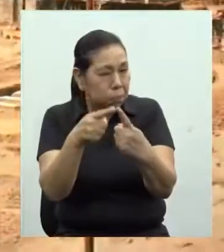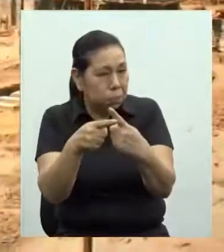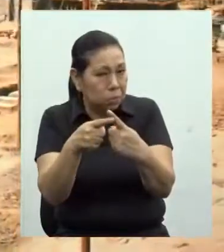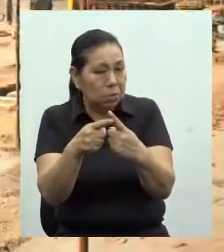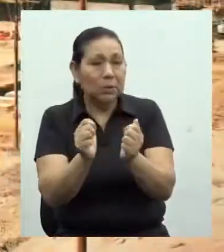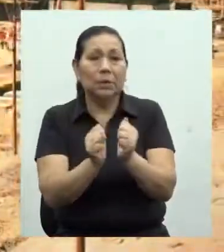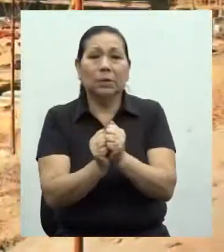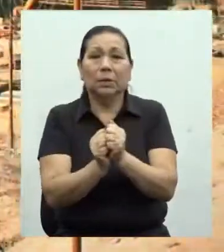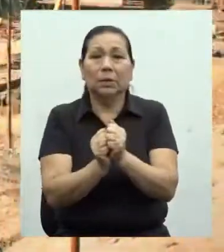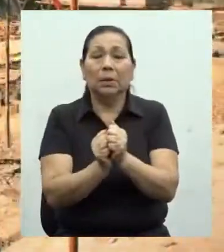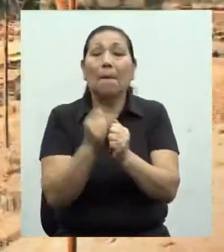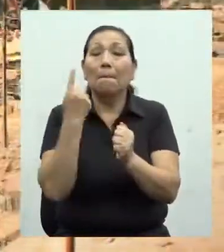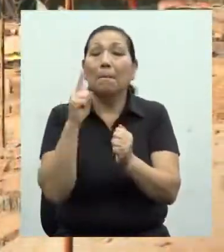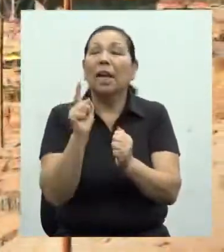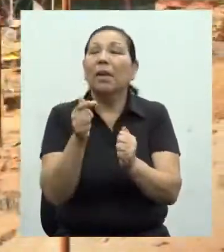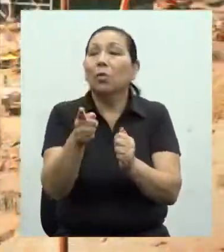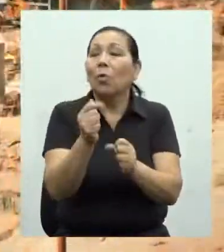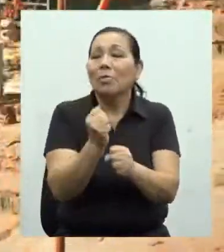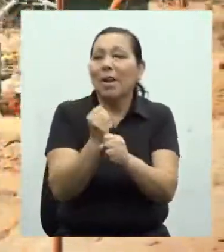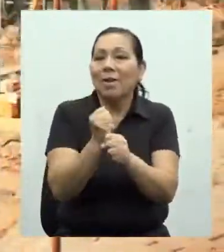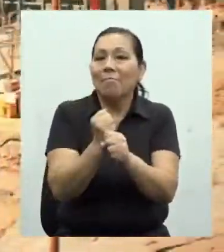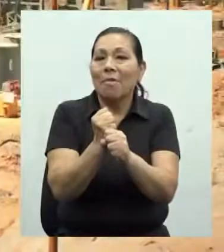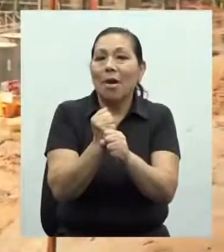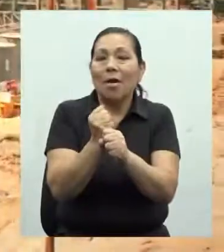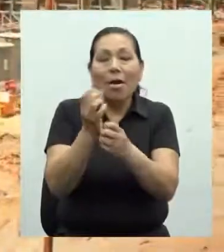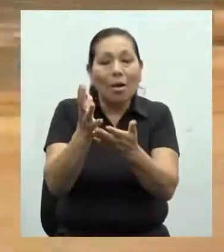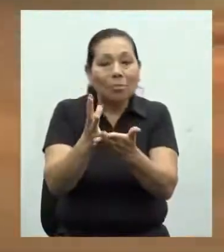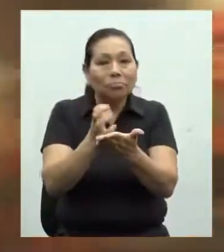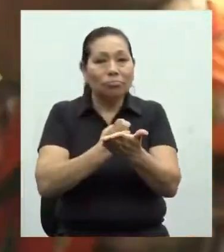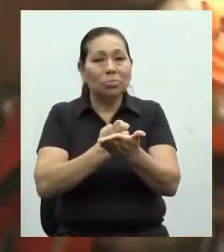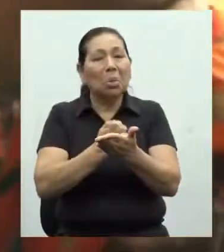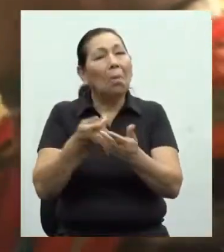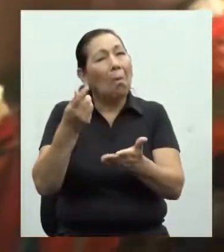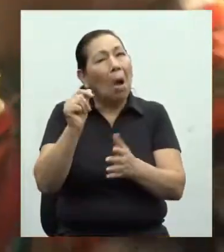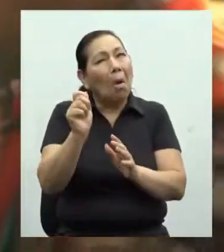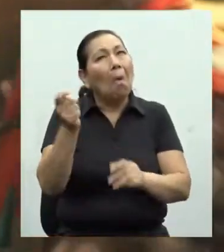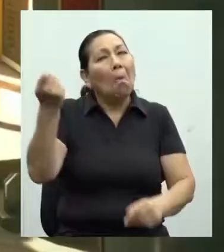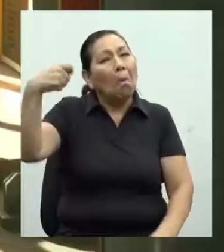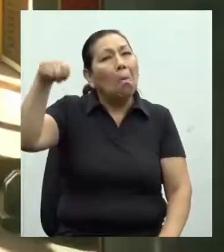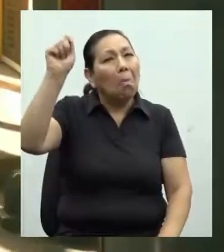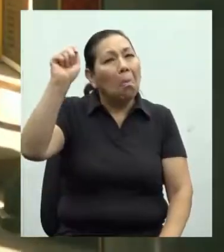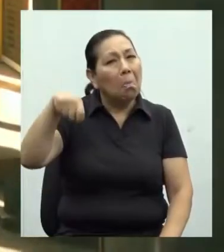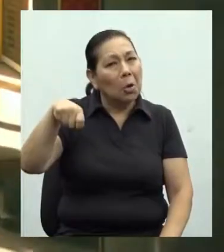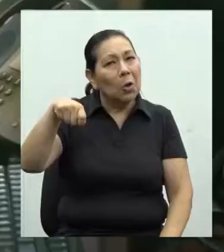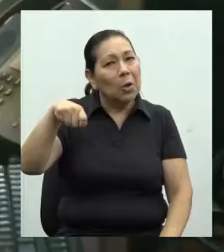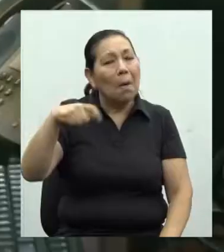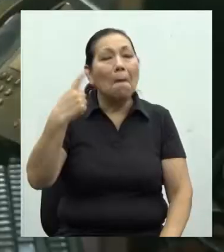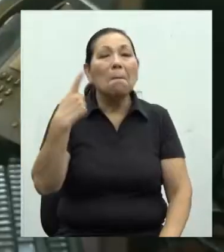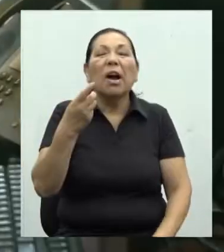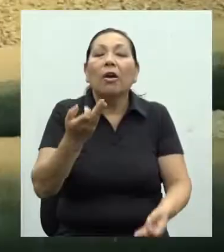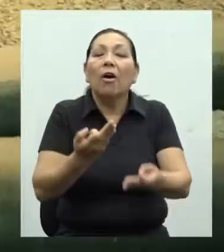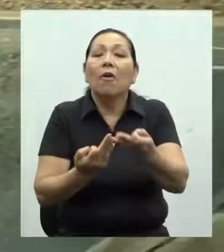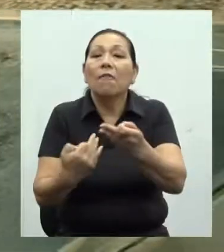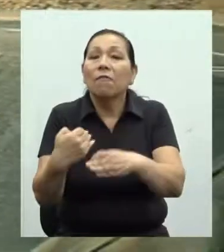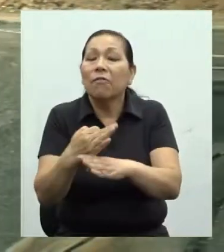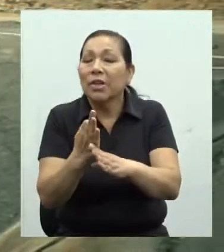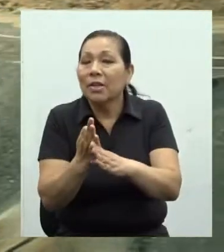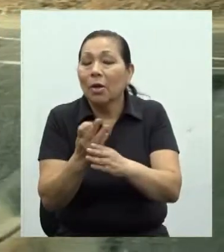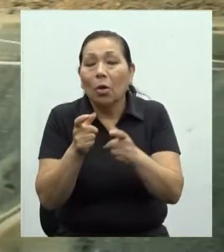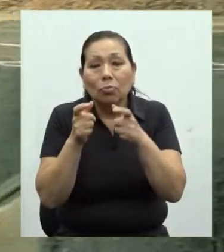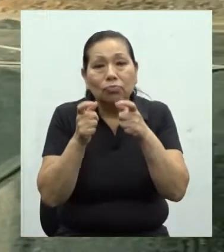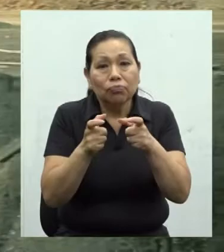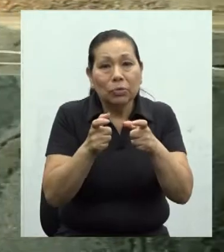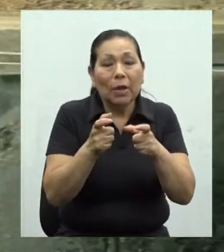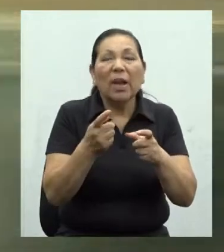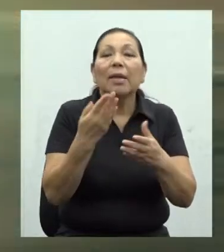las compañías dedicadas a actividades extractivas abonen un porcentaje de sus ganancias para financiar a la labor